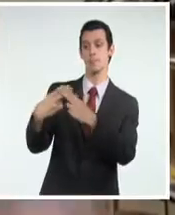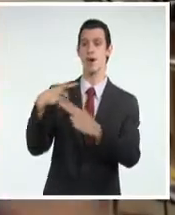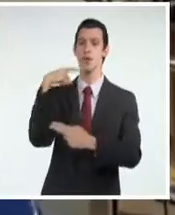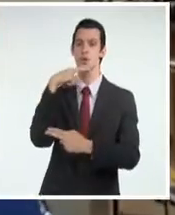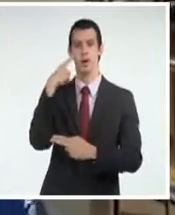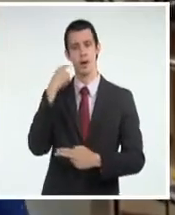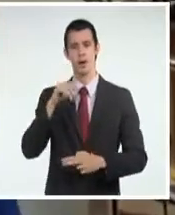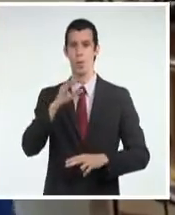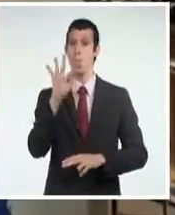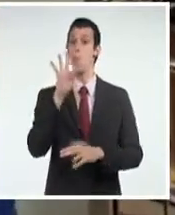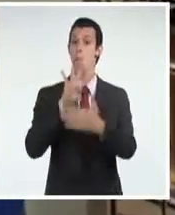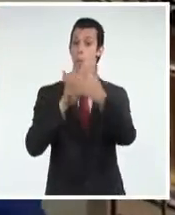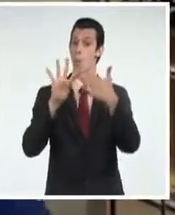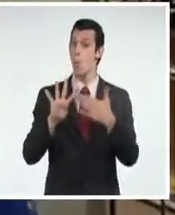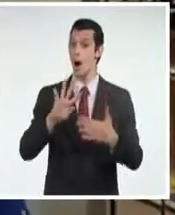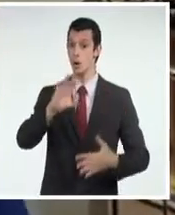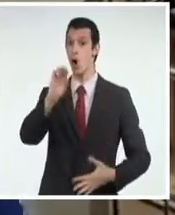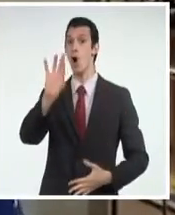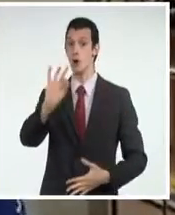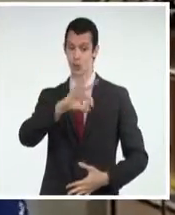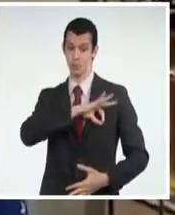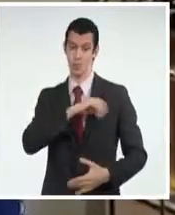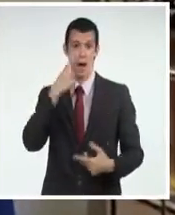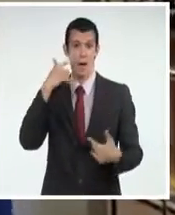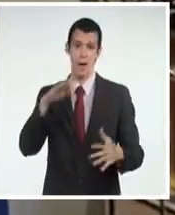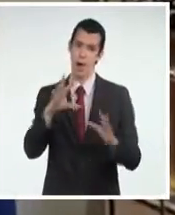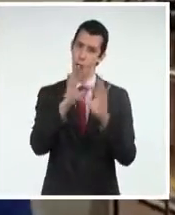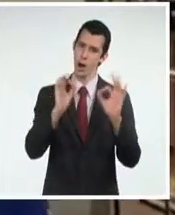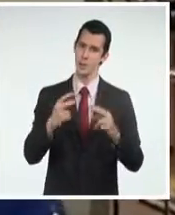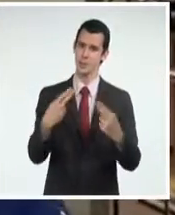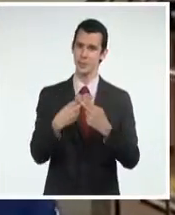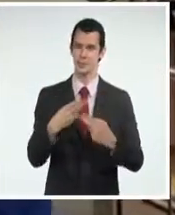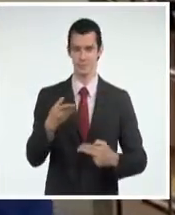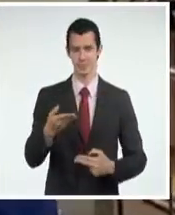Juegos Olímpicos. Esta noche, toda Cuba con Mijaíl López. Te devuelvo la señal, Glenda.